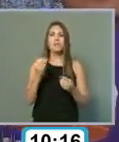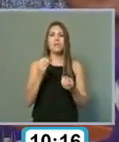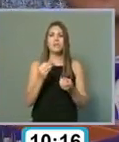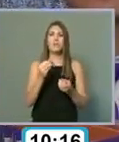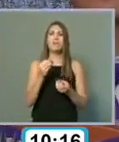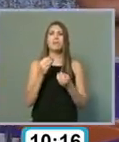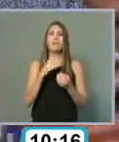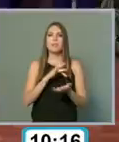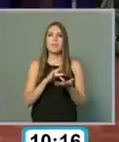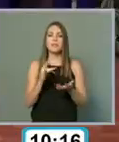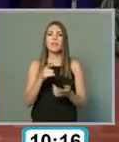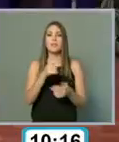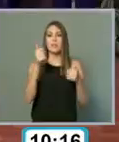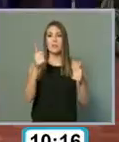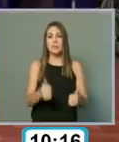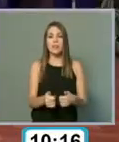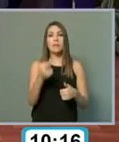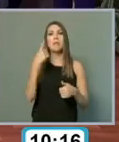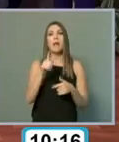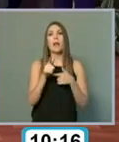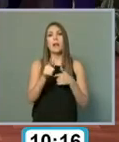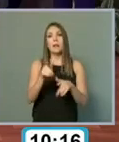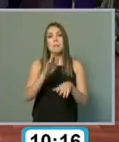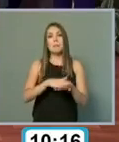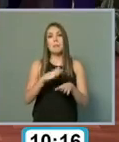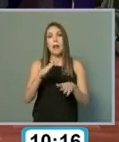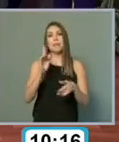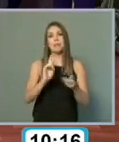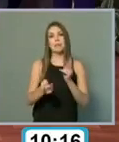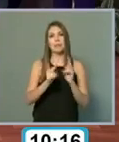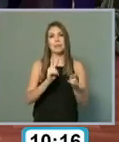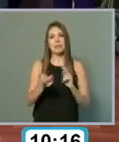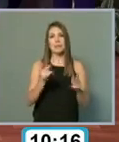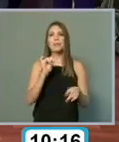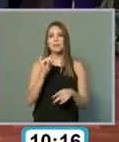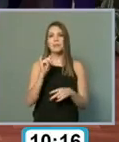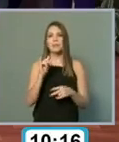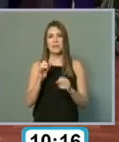muchachos, se quedan con nosotros para Así es. continuar más adelante con platicando gusto. y vamos al musical más